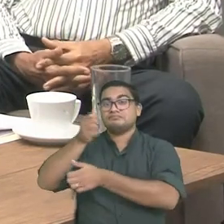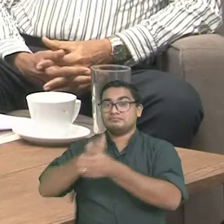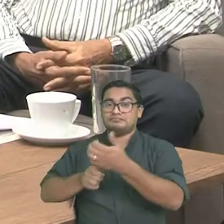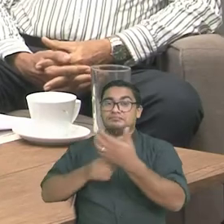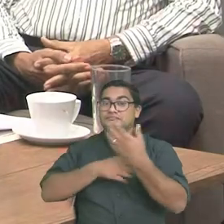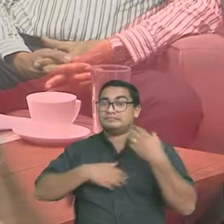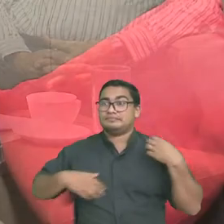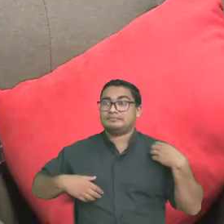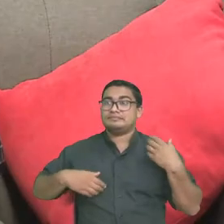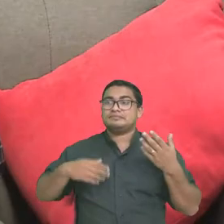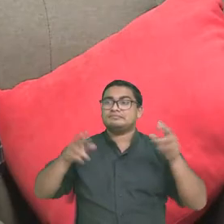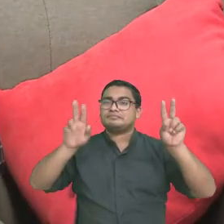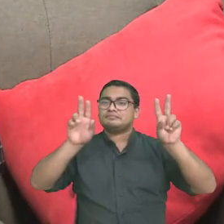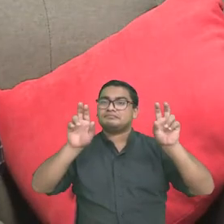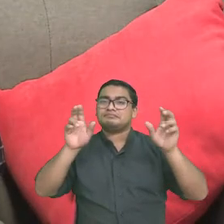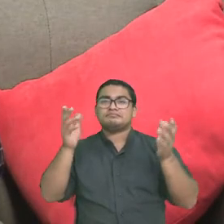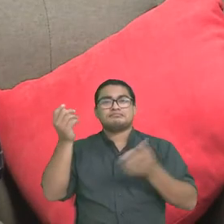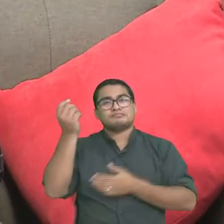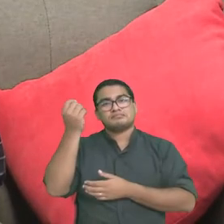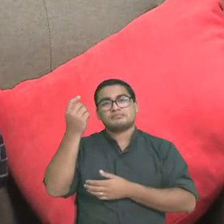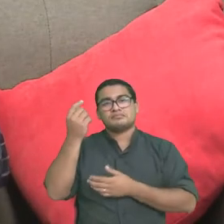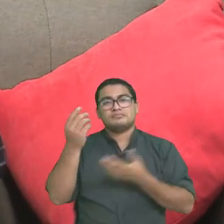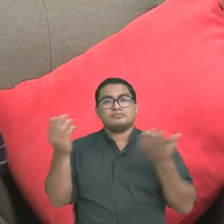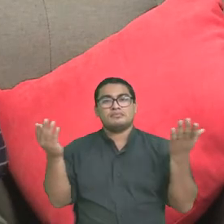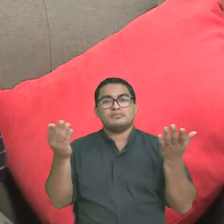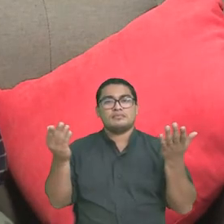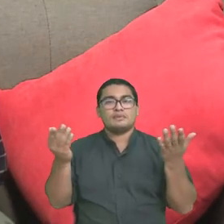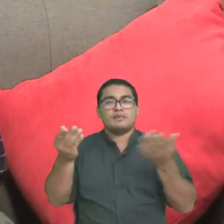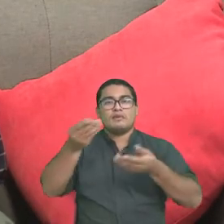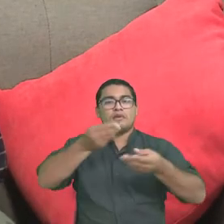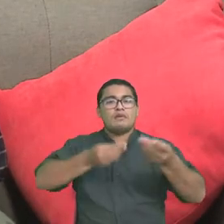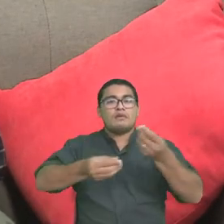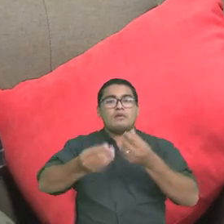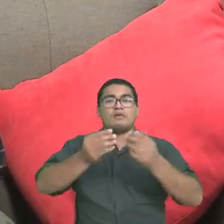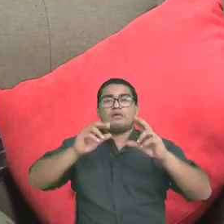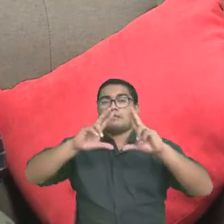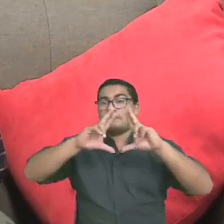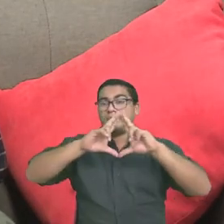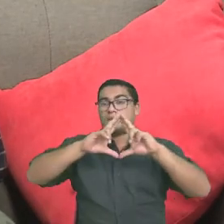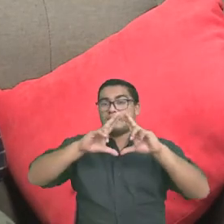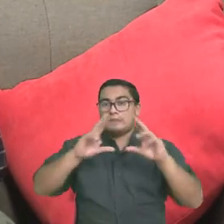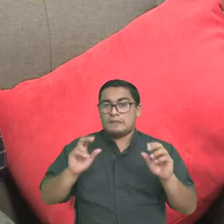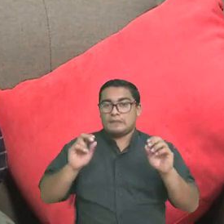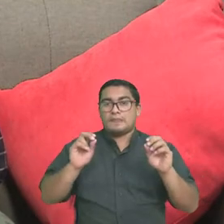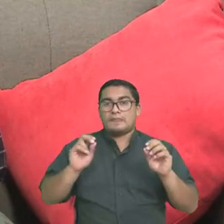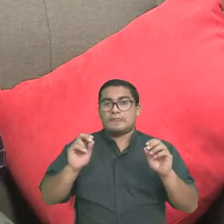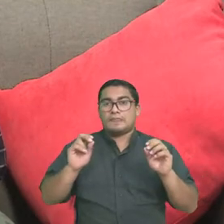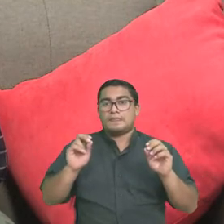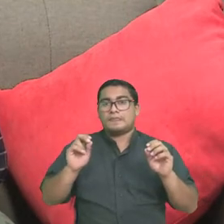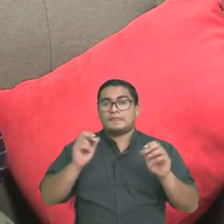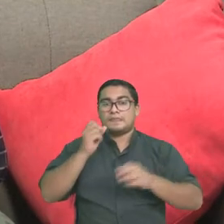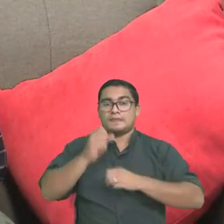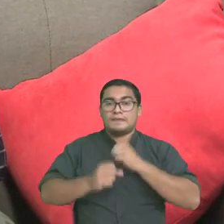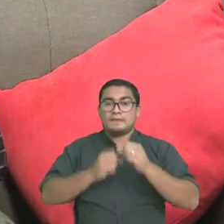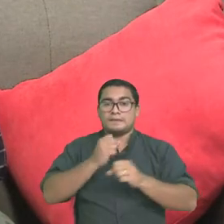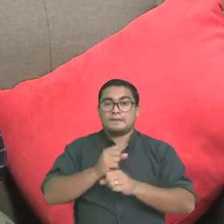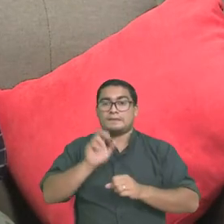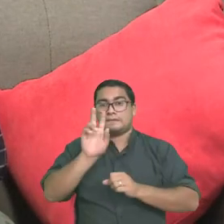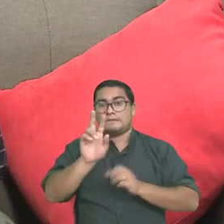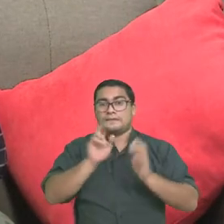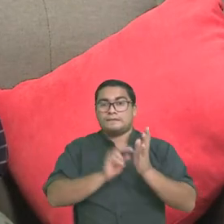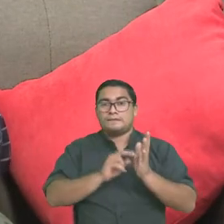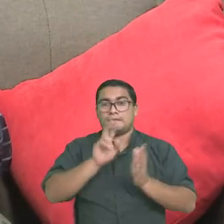tema, y estamos en ese entendimiento, ¿no? Consolidación de la economía nicaragüense durante este primer semestre del año